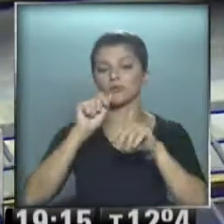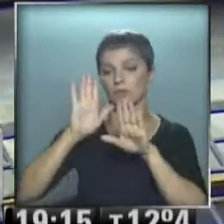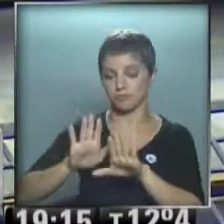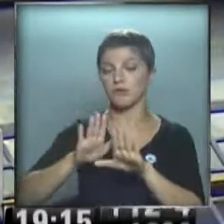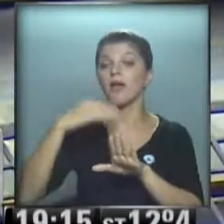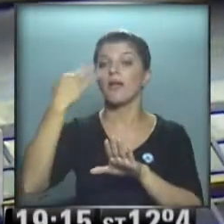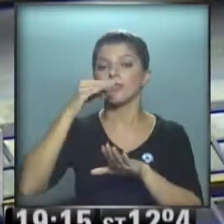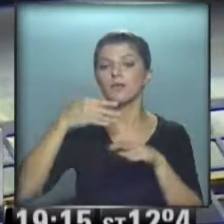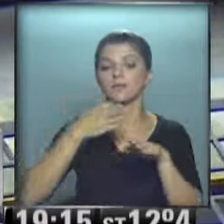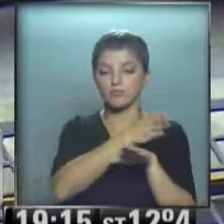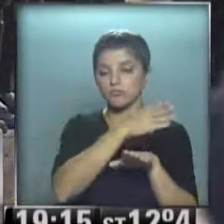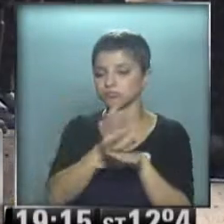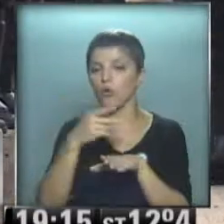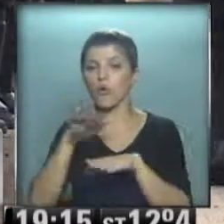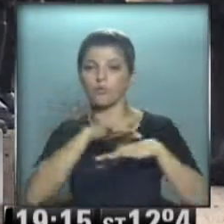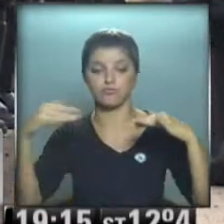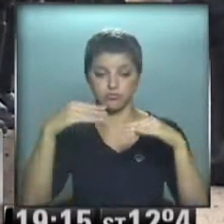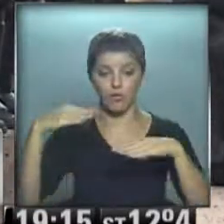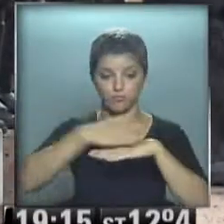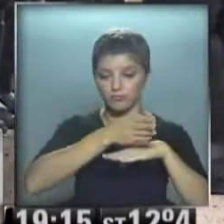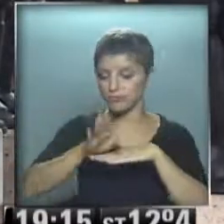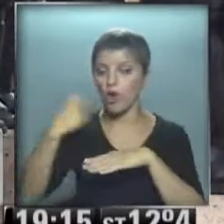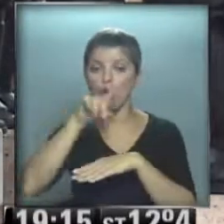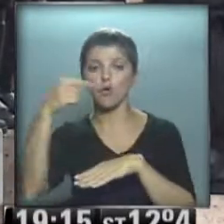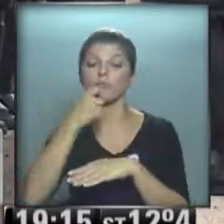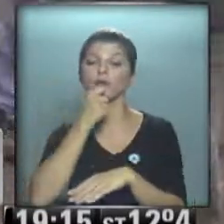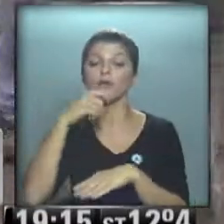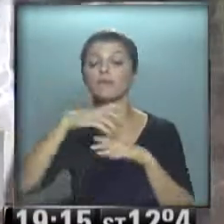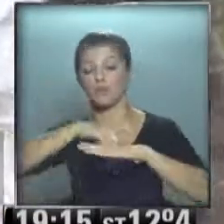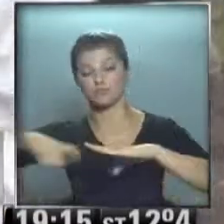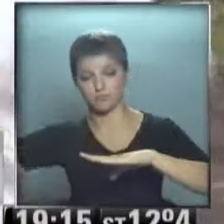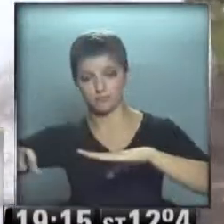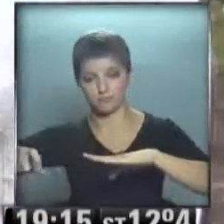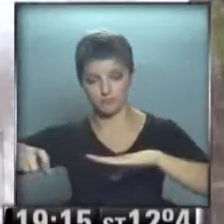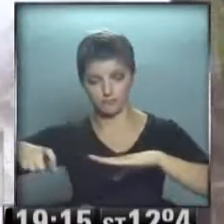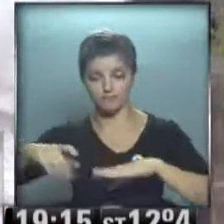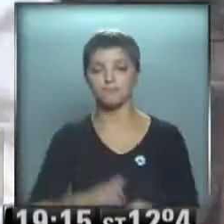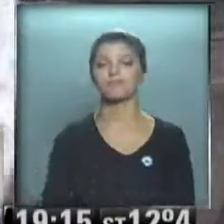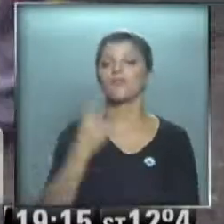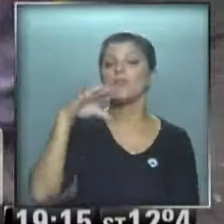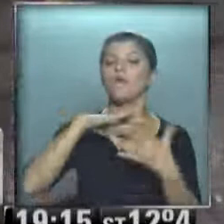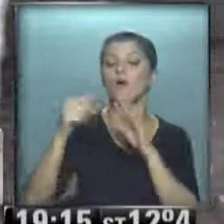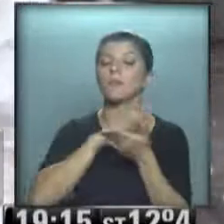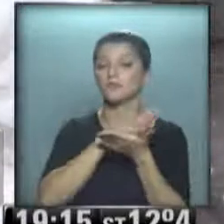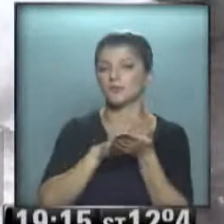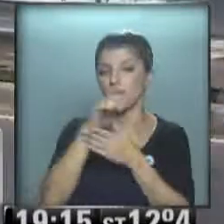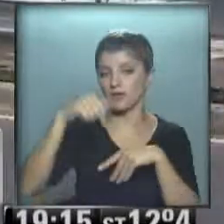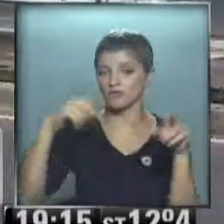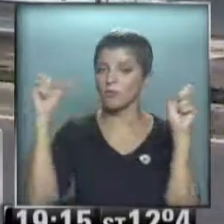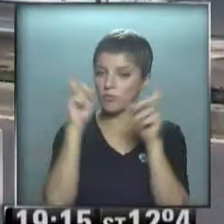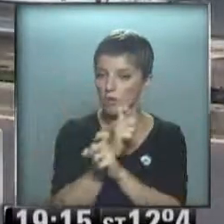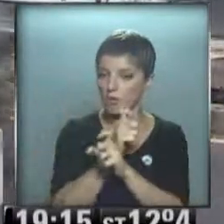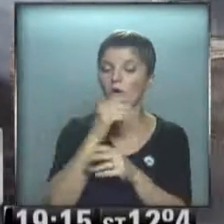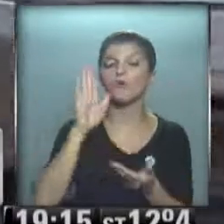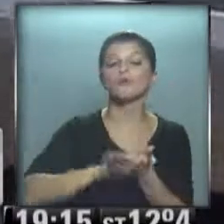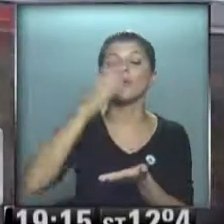por arterias alternativas, como en el caso de hoy por la colectora. Una vía de solución a estos conflictos de derechos